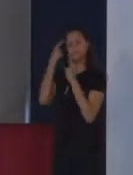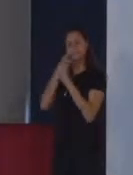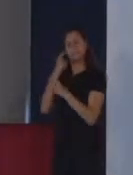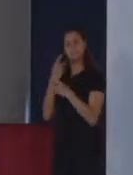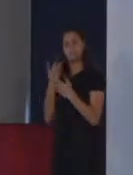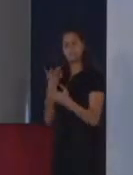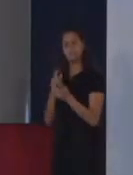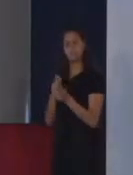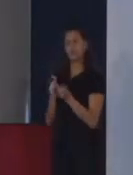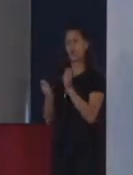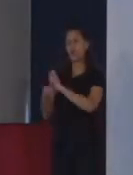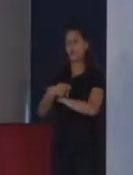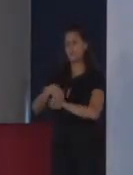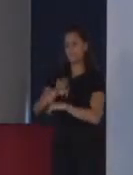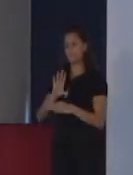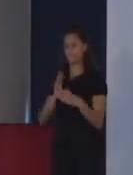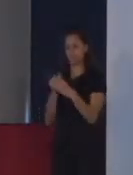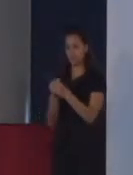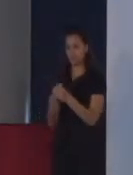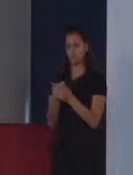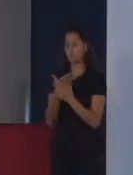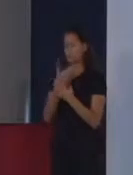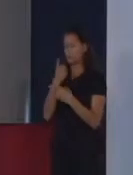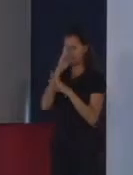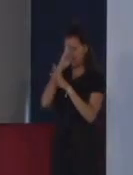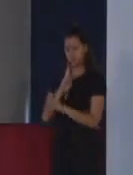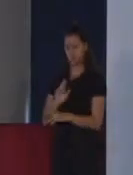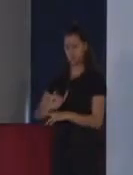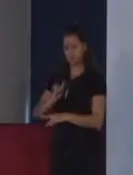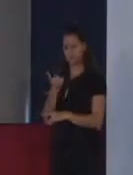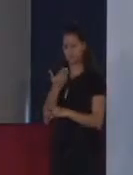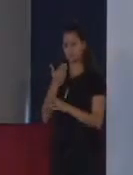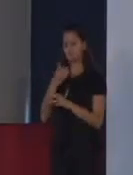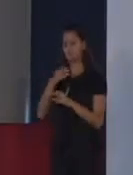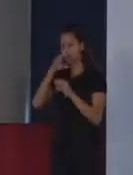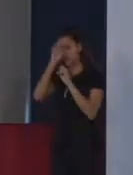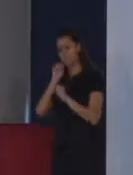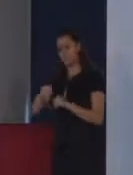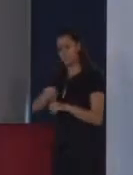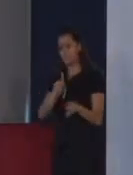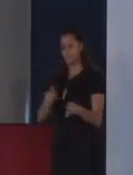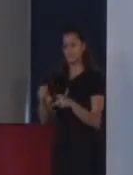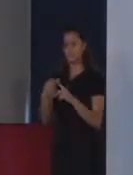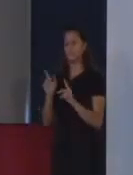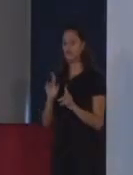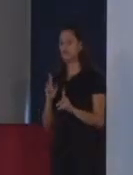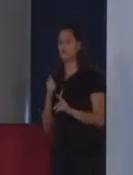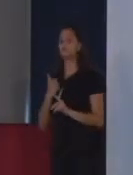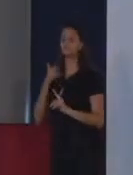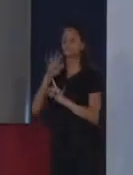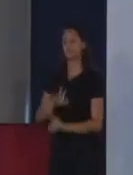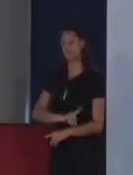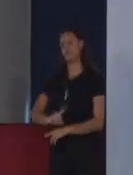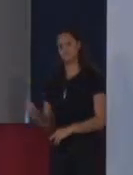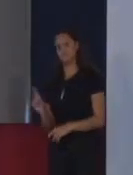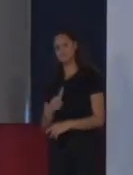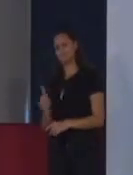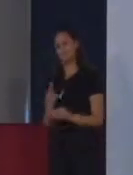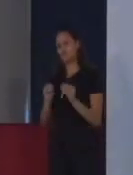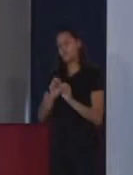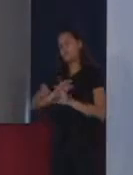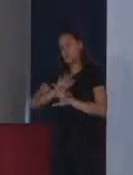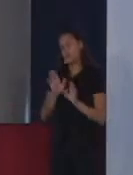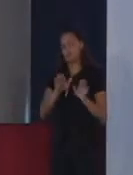en tránsitos hacia la inclusión lo más respetuoso posible a las capacidades de las personas sin llegar a vulnerar ningún derecho. Y obviamente, como